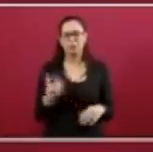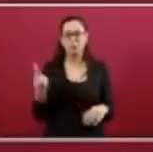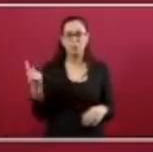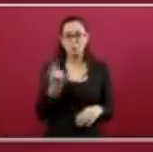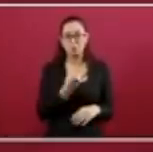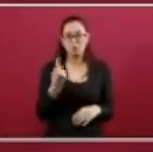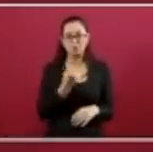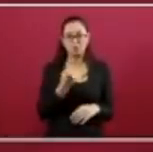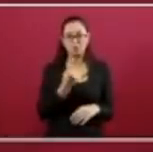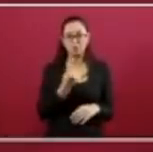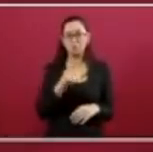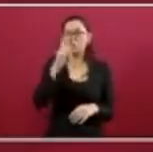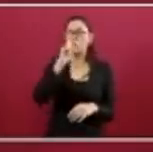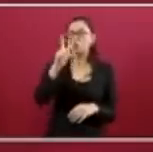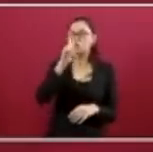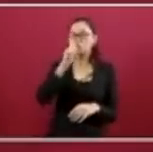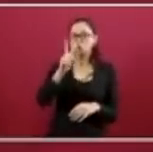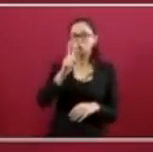pagar más por la luz.